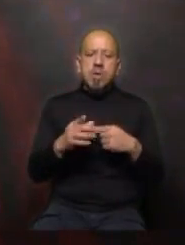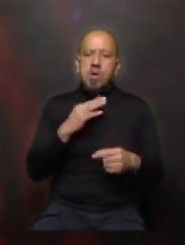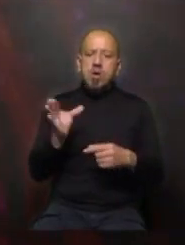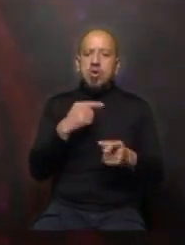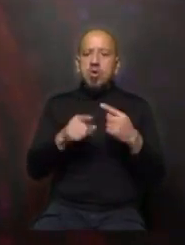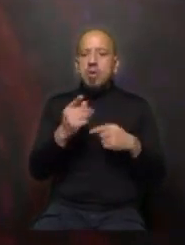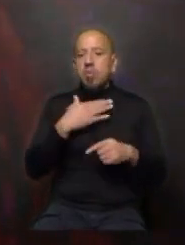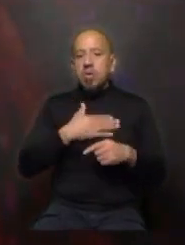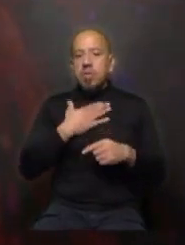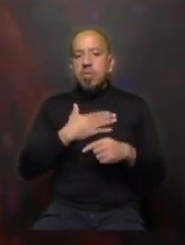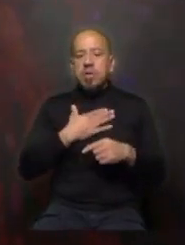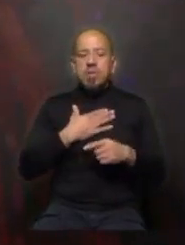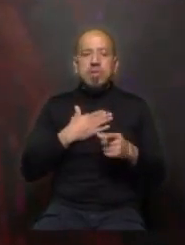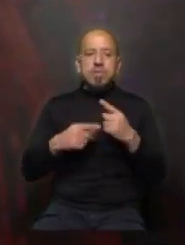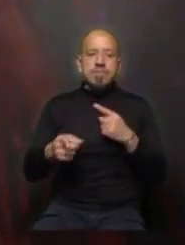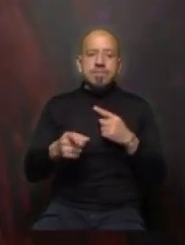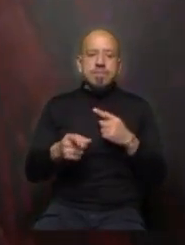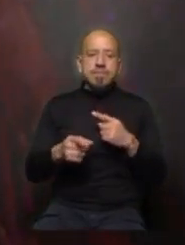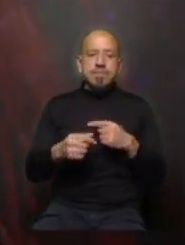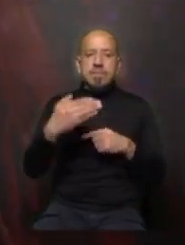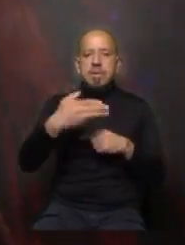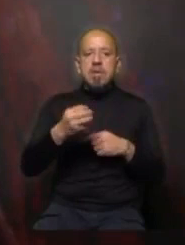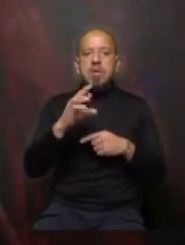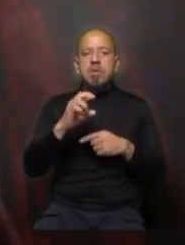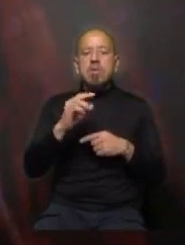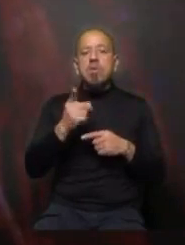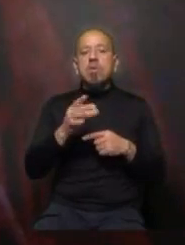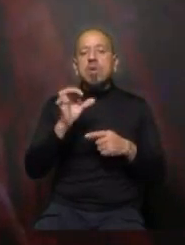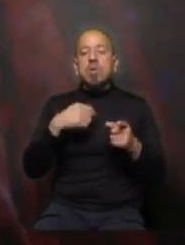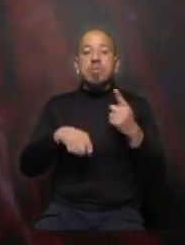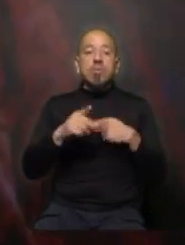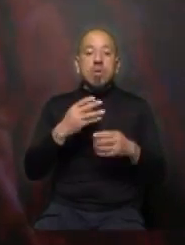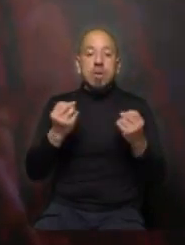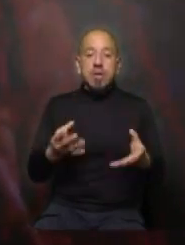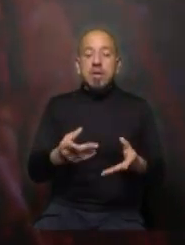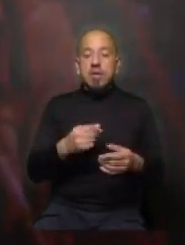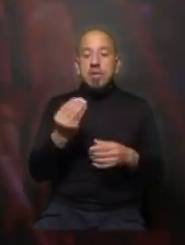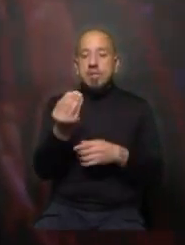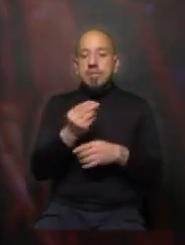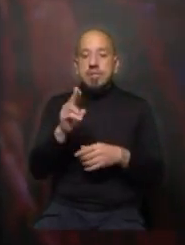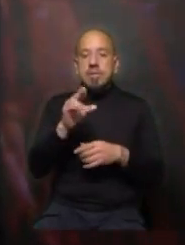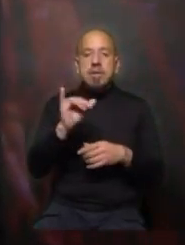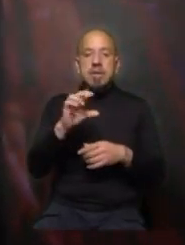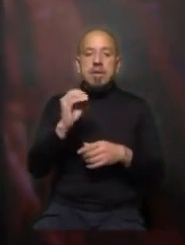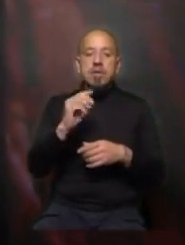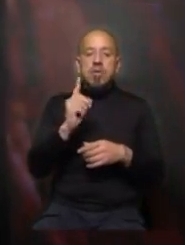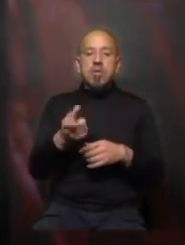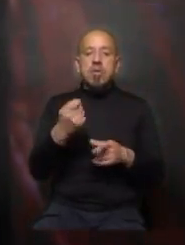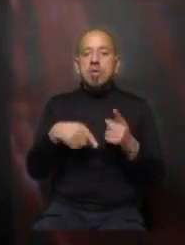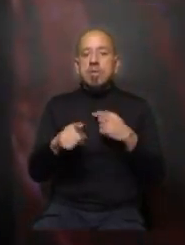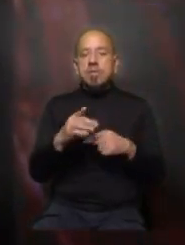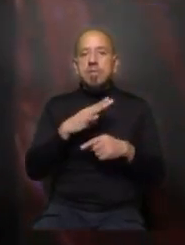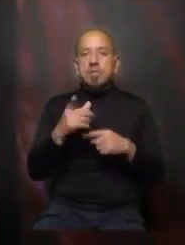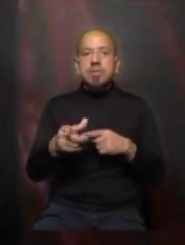mundo de acuerdo con Jorge Luis verdad porque si algo tiene los cuentos de Quiroga es eso que permanecen en